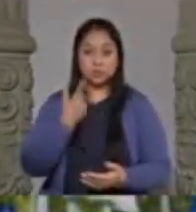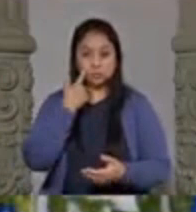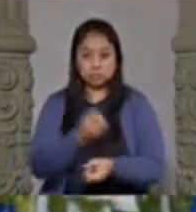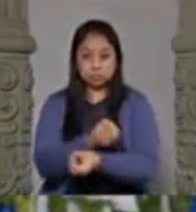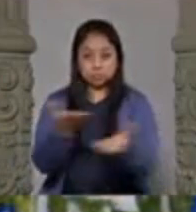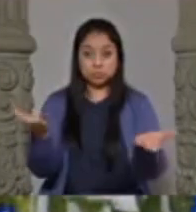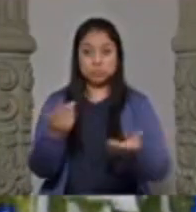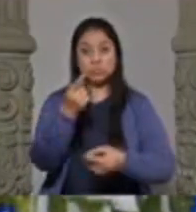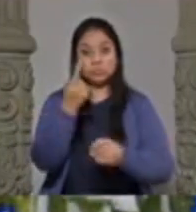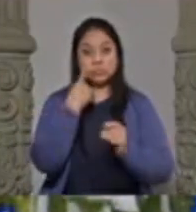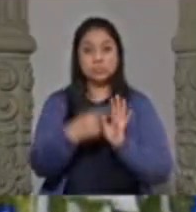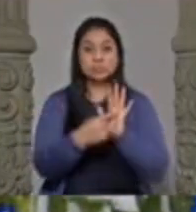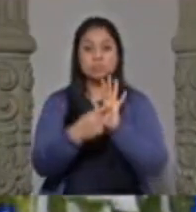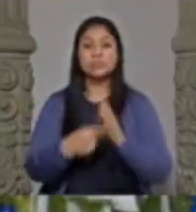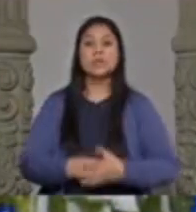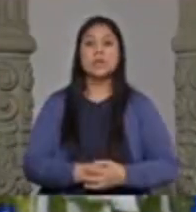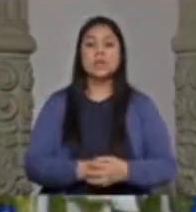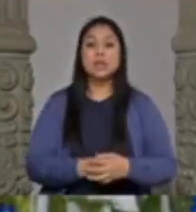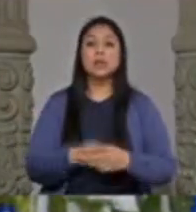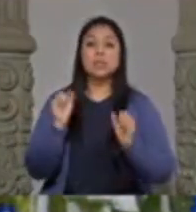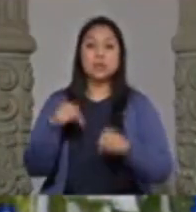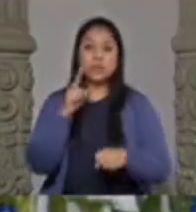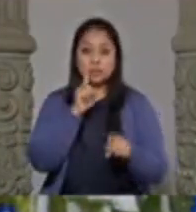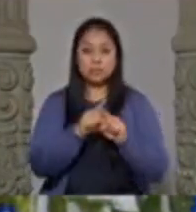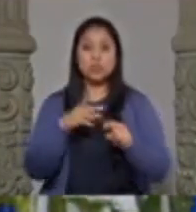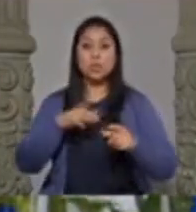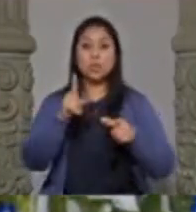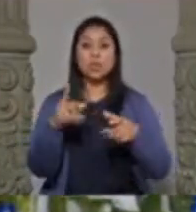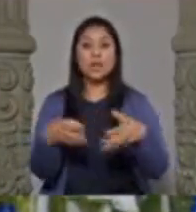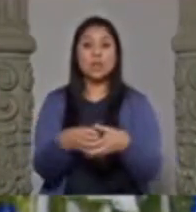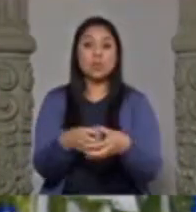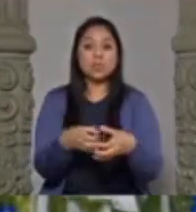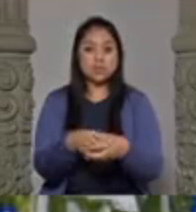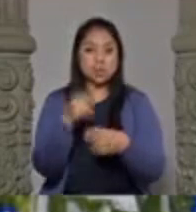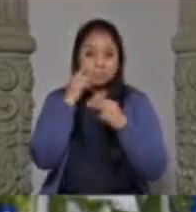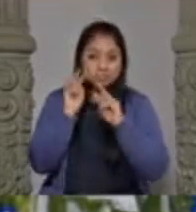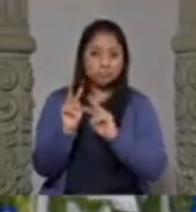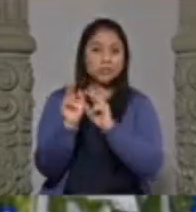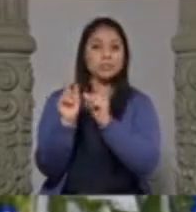mesa, es instalar una comisión de verificación presupuestaria.